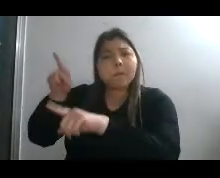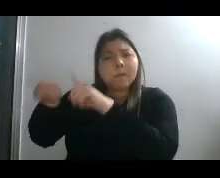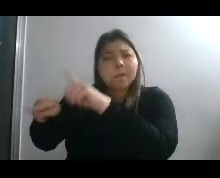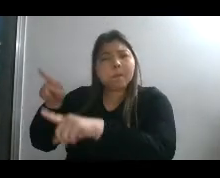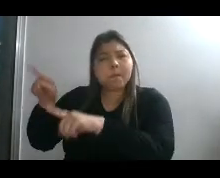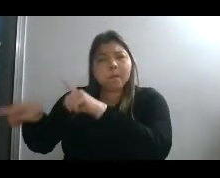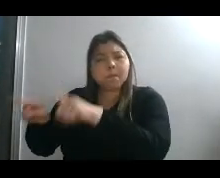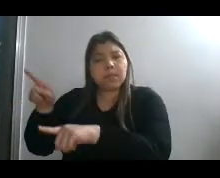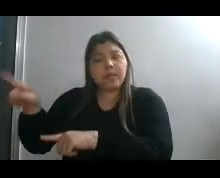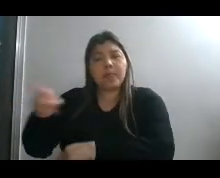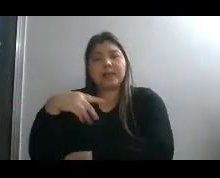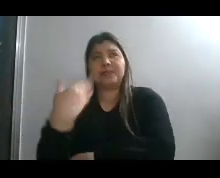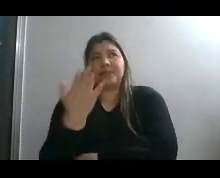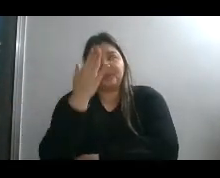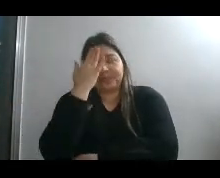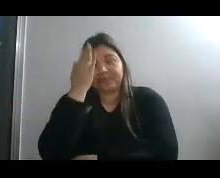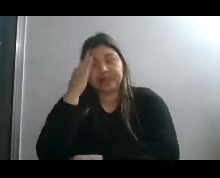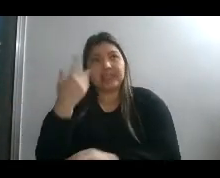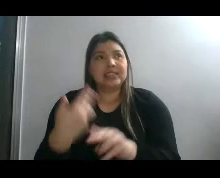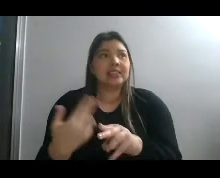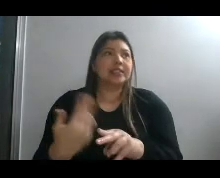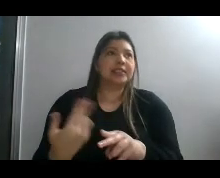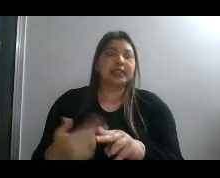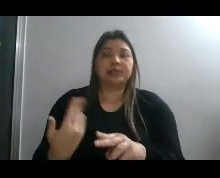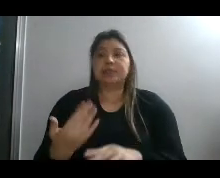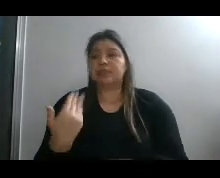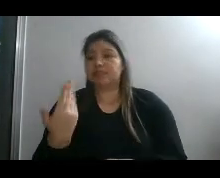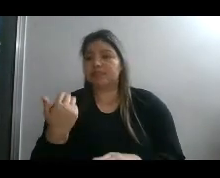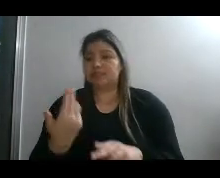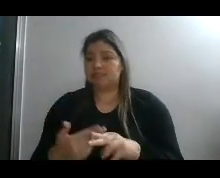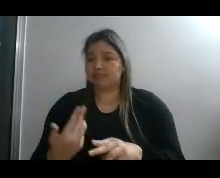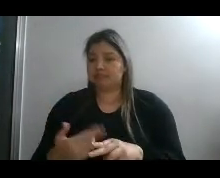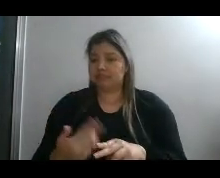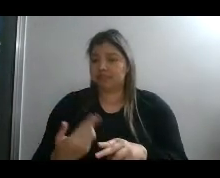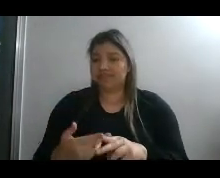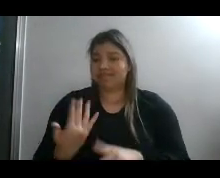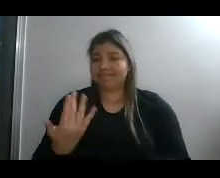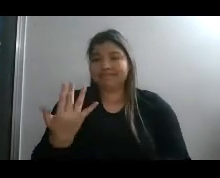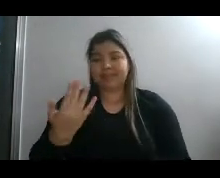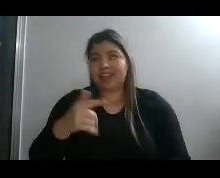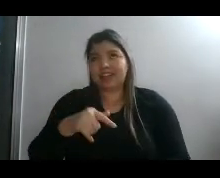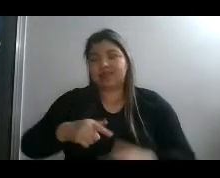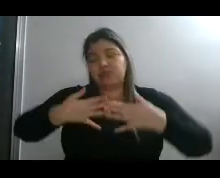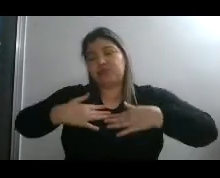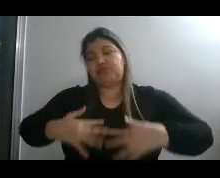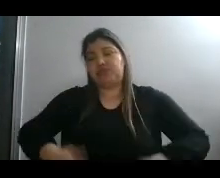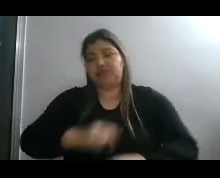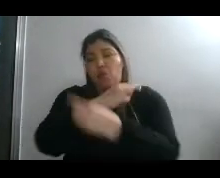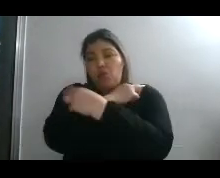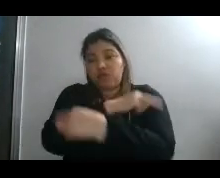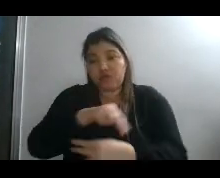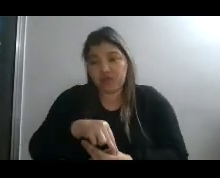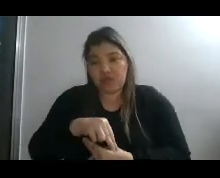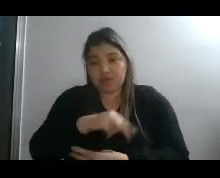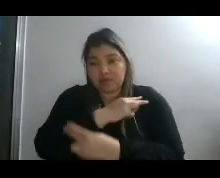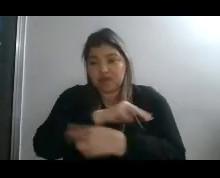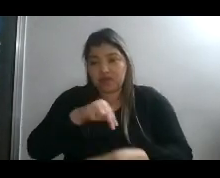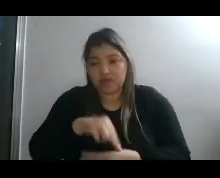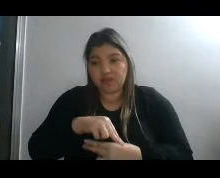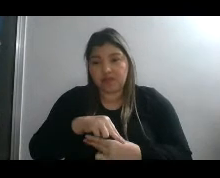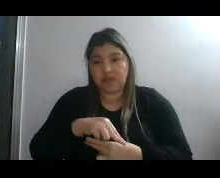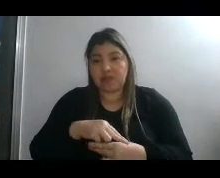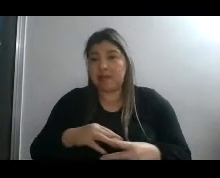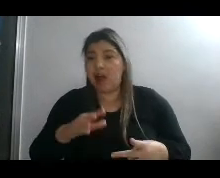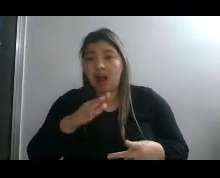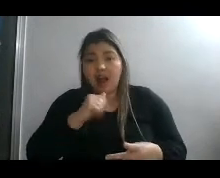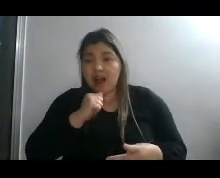siempre se me olvida el nombre de estos enterizos, se están utilizando estos enterizos. Entonces si no tenemos esos enterizos, podemos utilizar